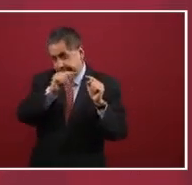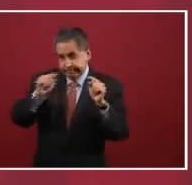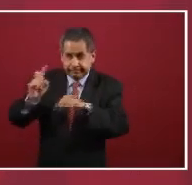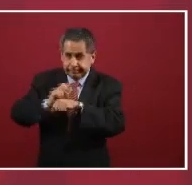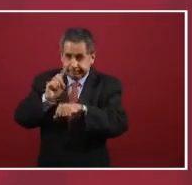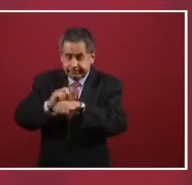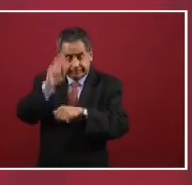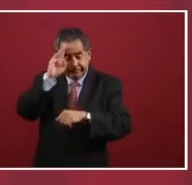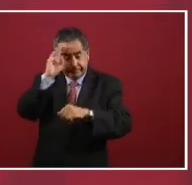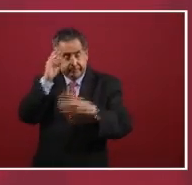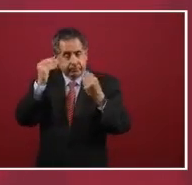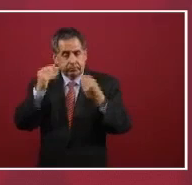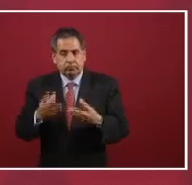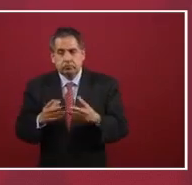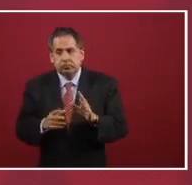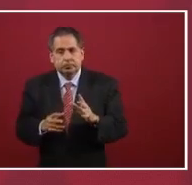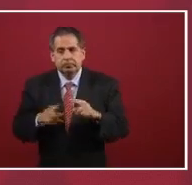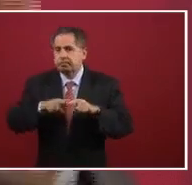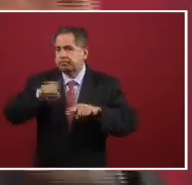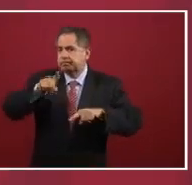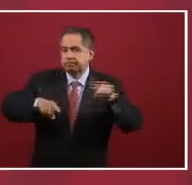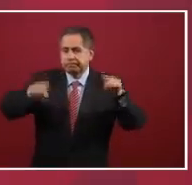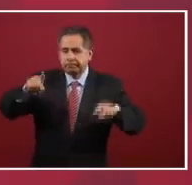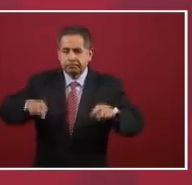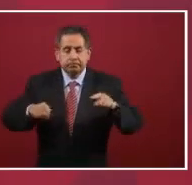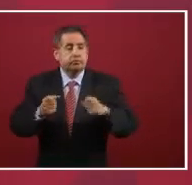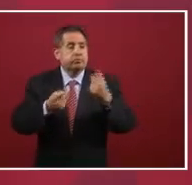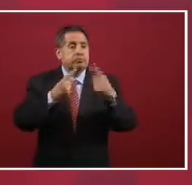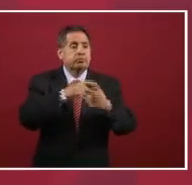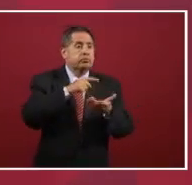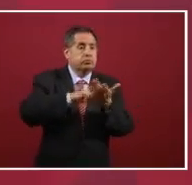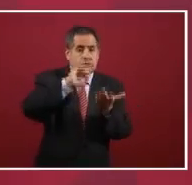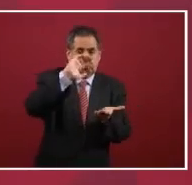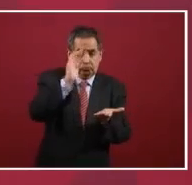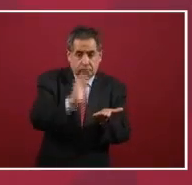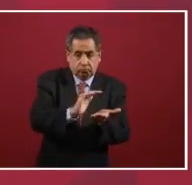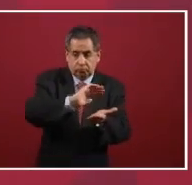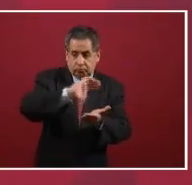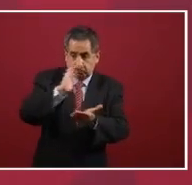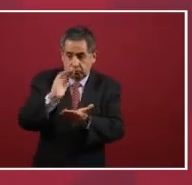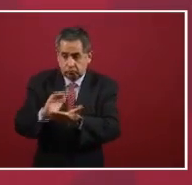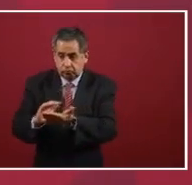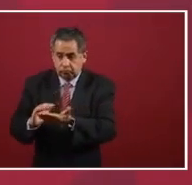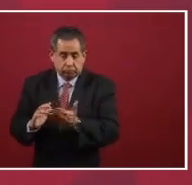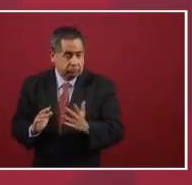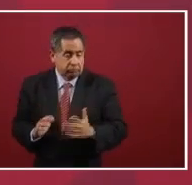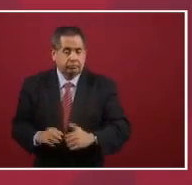los días. Está variando los números, hay lugares donde están bajando sustancialmente.